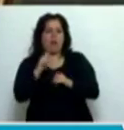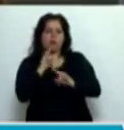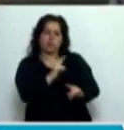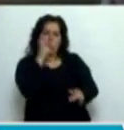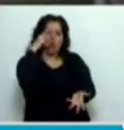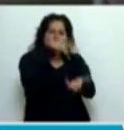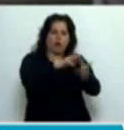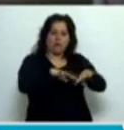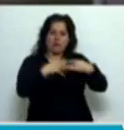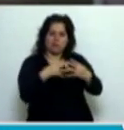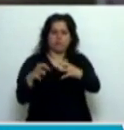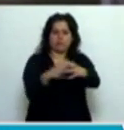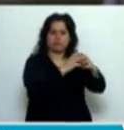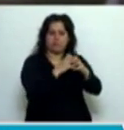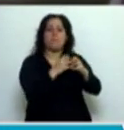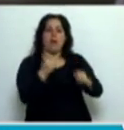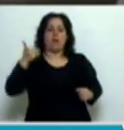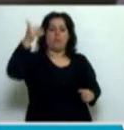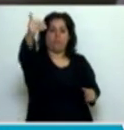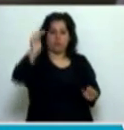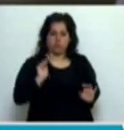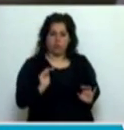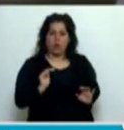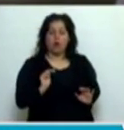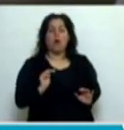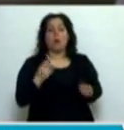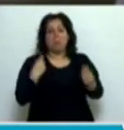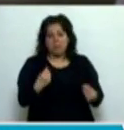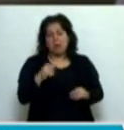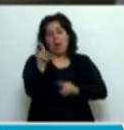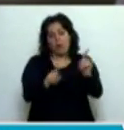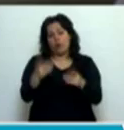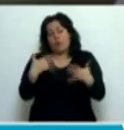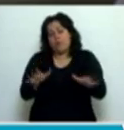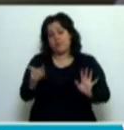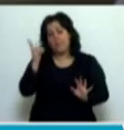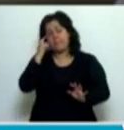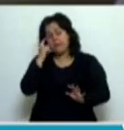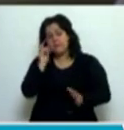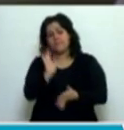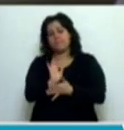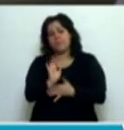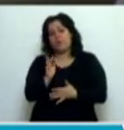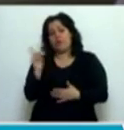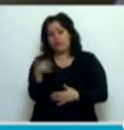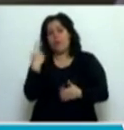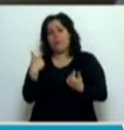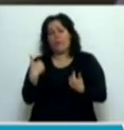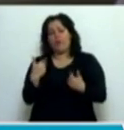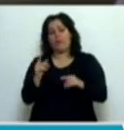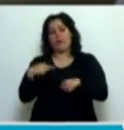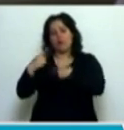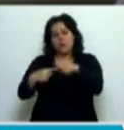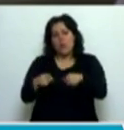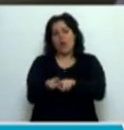parlamentaria a futuro. ¿Por qué? Algunos pueden pensar que efectivamente podemos seguir con la lógica de un